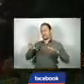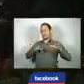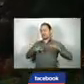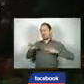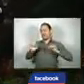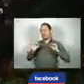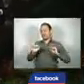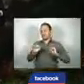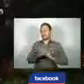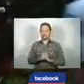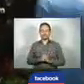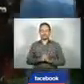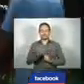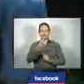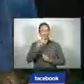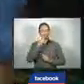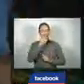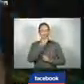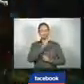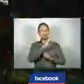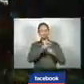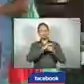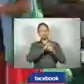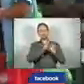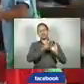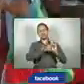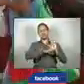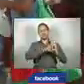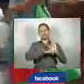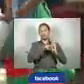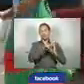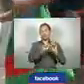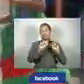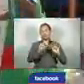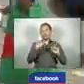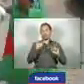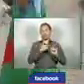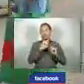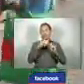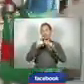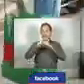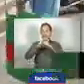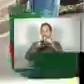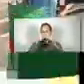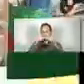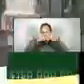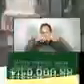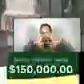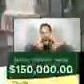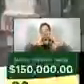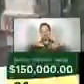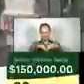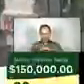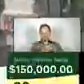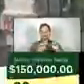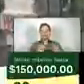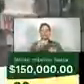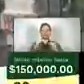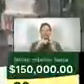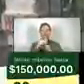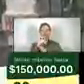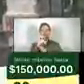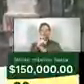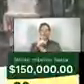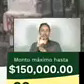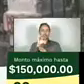No tomar en serio la enfermedad deja las puertas abiertas al ingreso de nuevas cepas, señala Milton Brizuela, entre ellas la Omicron,